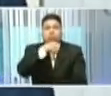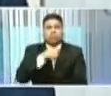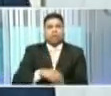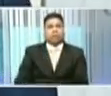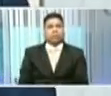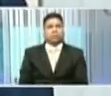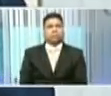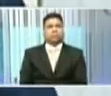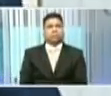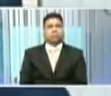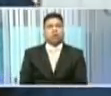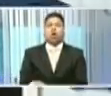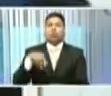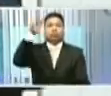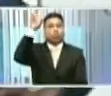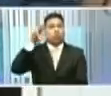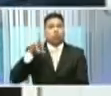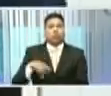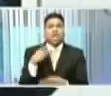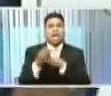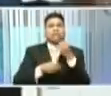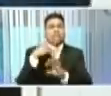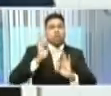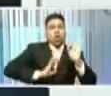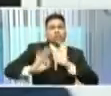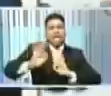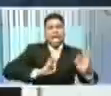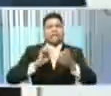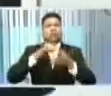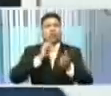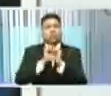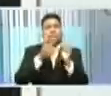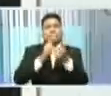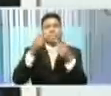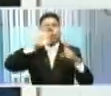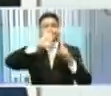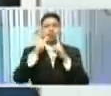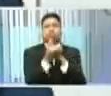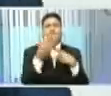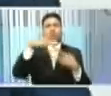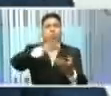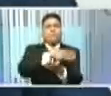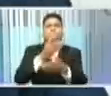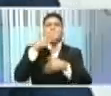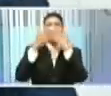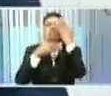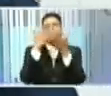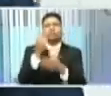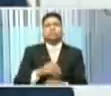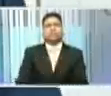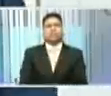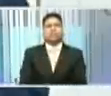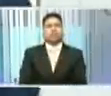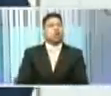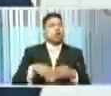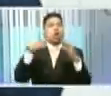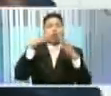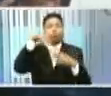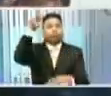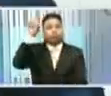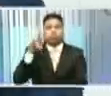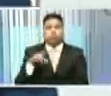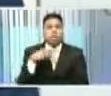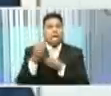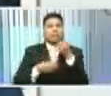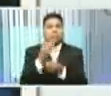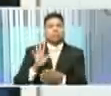viejitos, todos los días haciendo teatro, deporte, cultura, música, todos los días haciendo patria